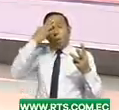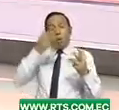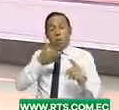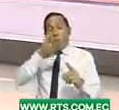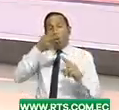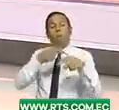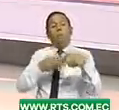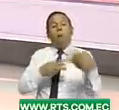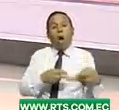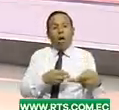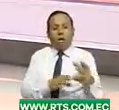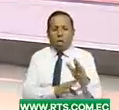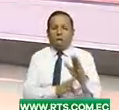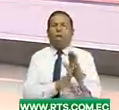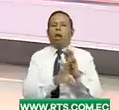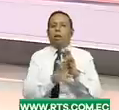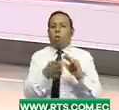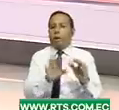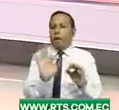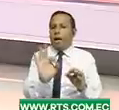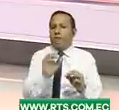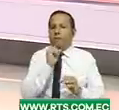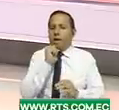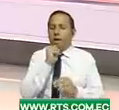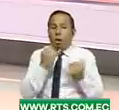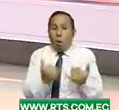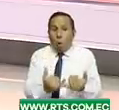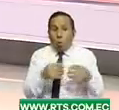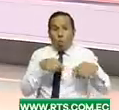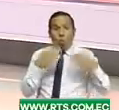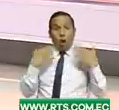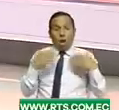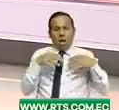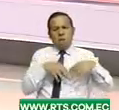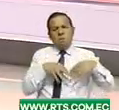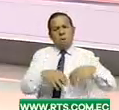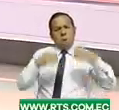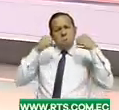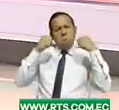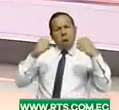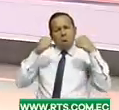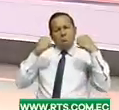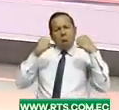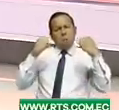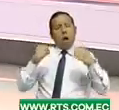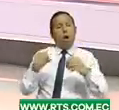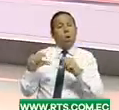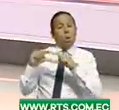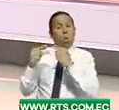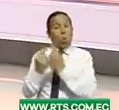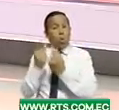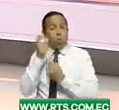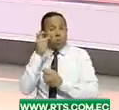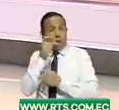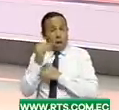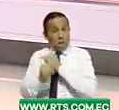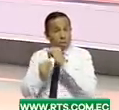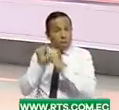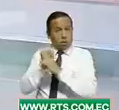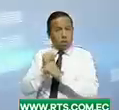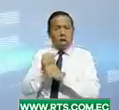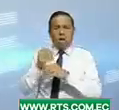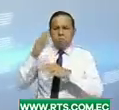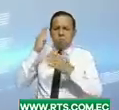Federación Latinoamericana de Fiscales condenó el crimen. Jorge Escobar con el resumen. Primero fueron como